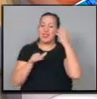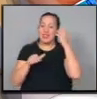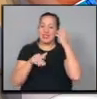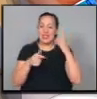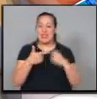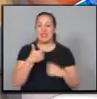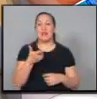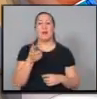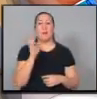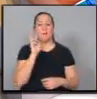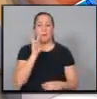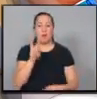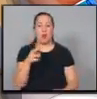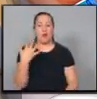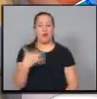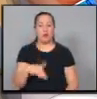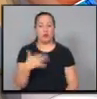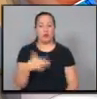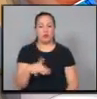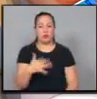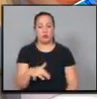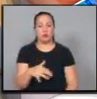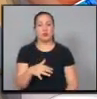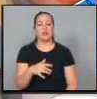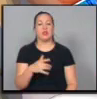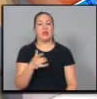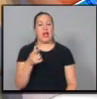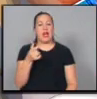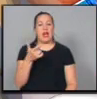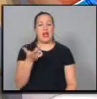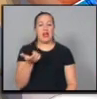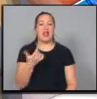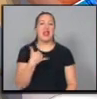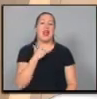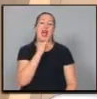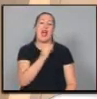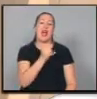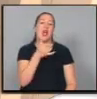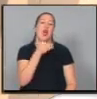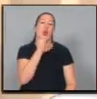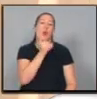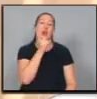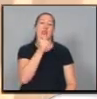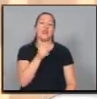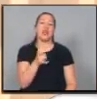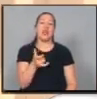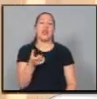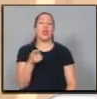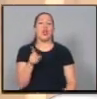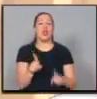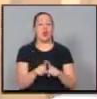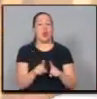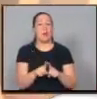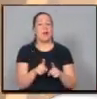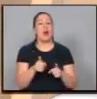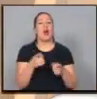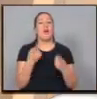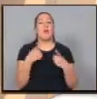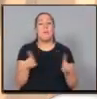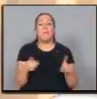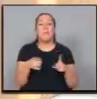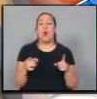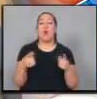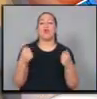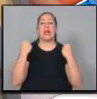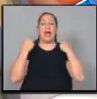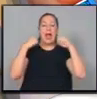y dice, che, mirá qué amarillo les quedó el pelo a Karina y al polaco. Estoy diciendo malo, digamos. Lo que estoy diciendo es que ella venía curtiendo la onda música